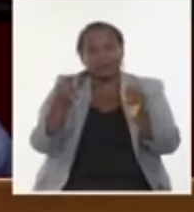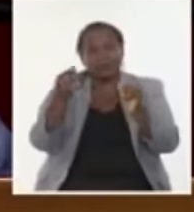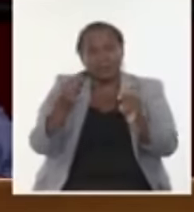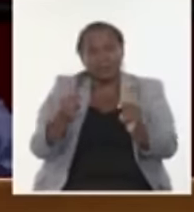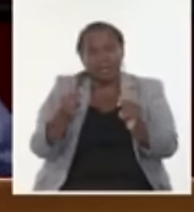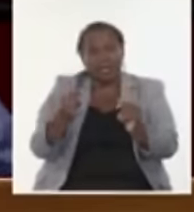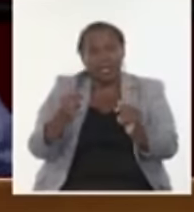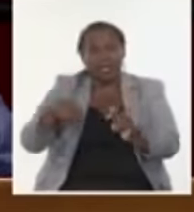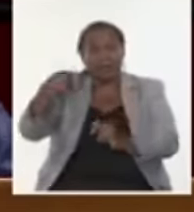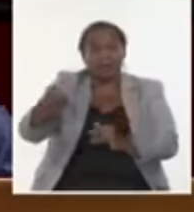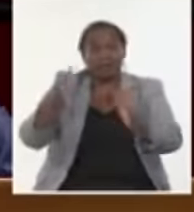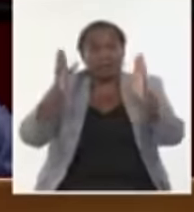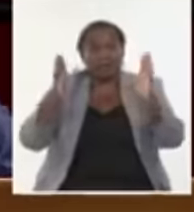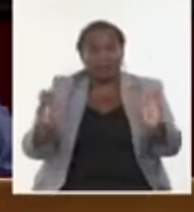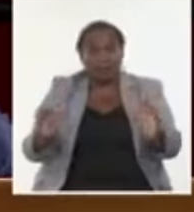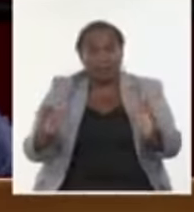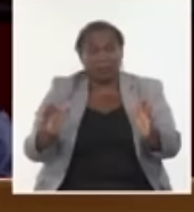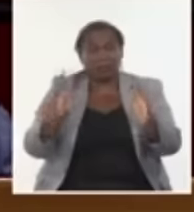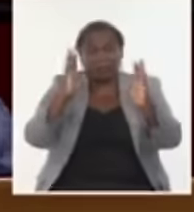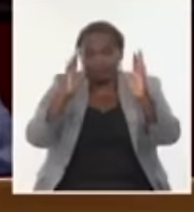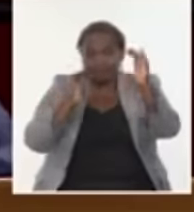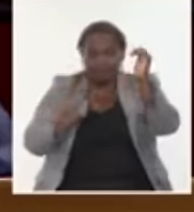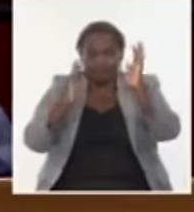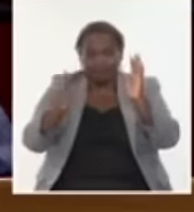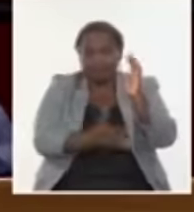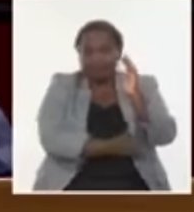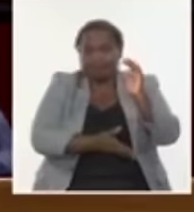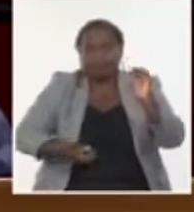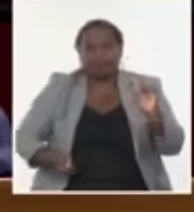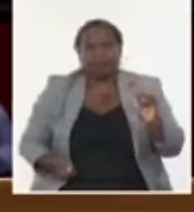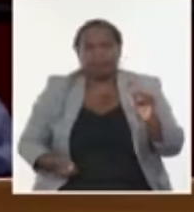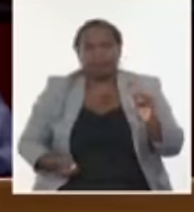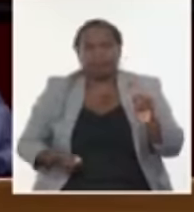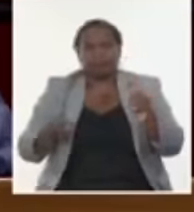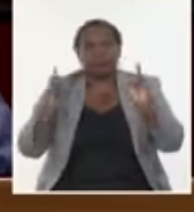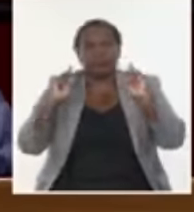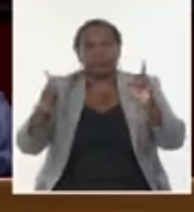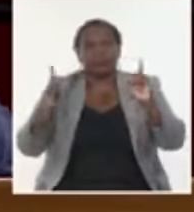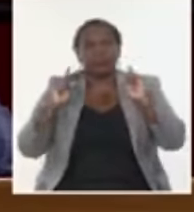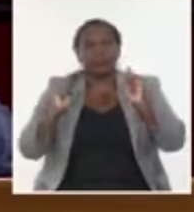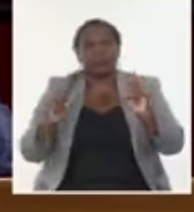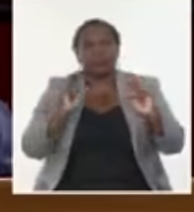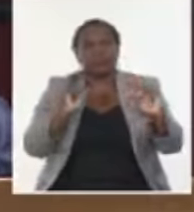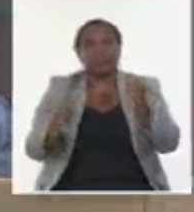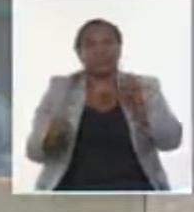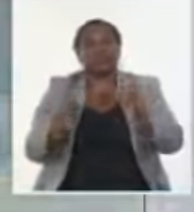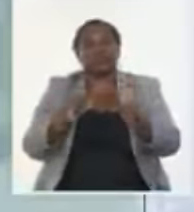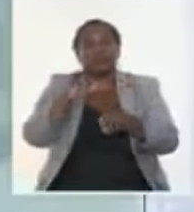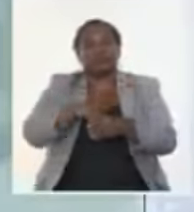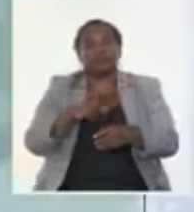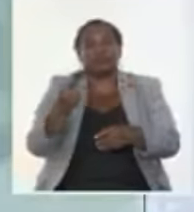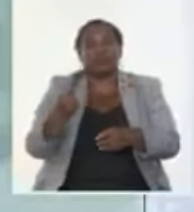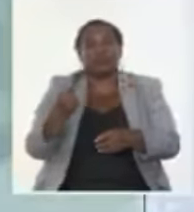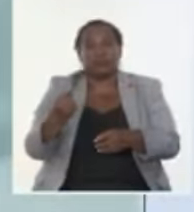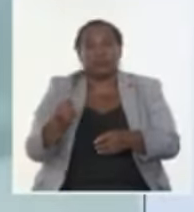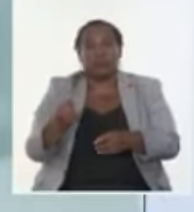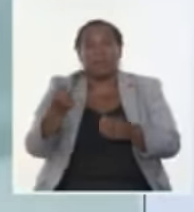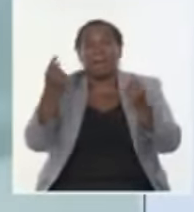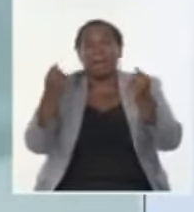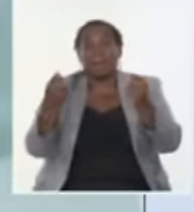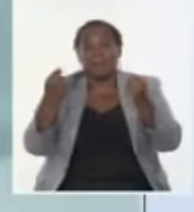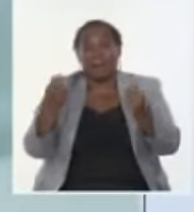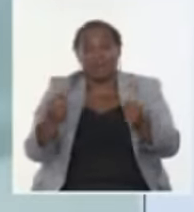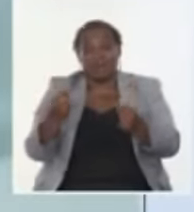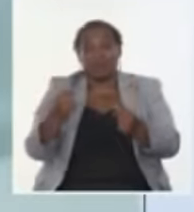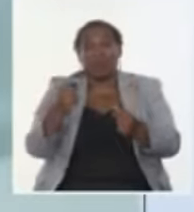próximo periodo, concentraremos nuestros esfuerzos en la política de control monetario, de precios y